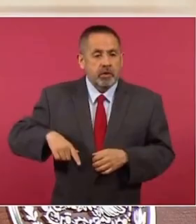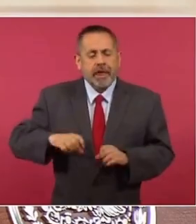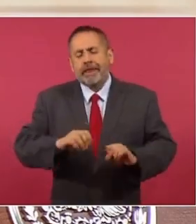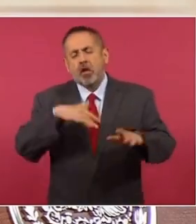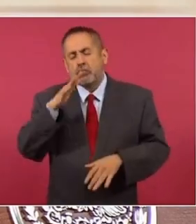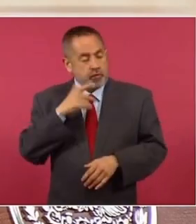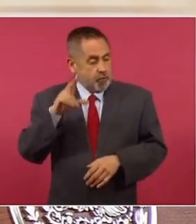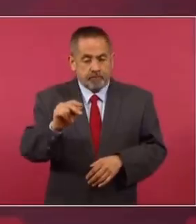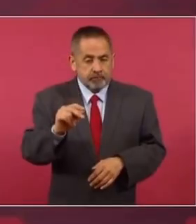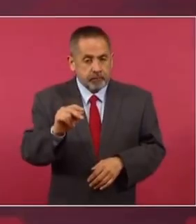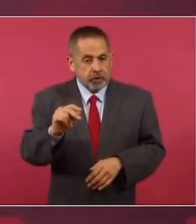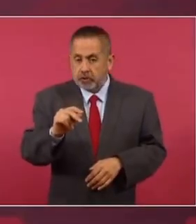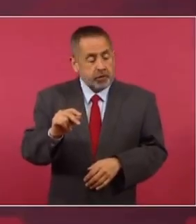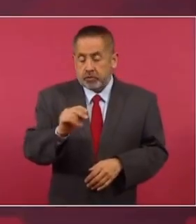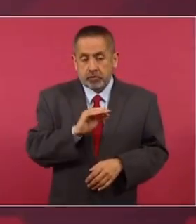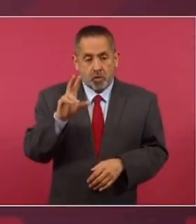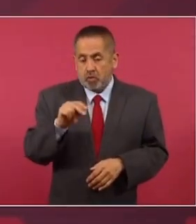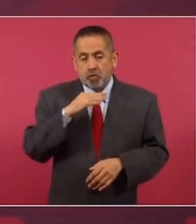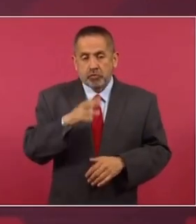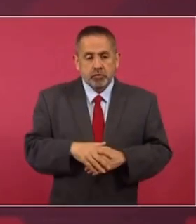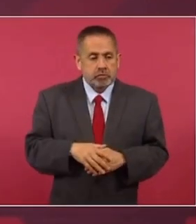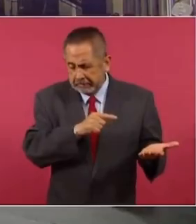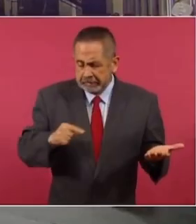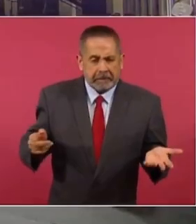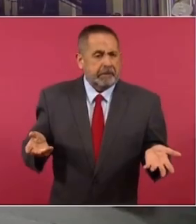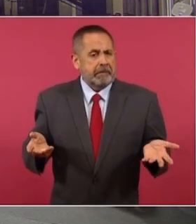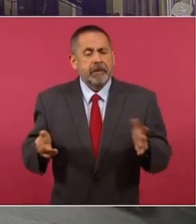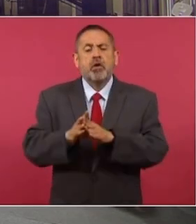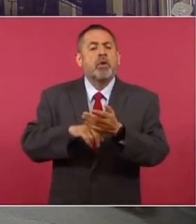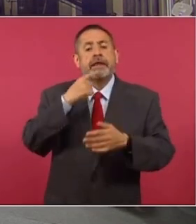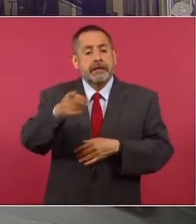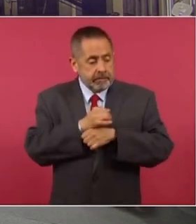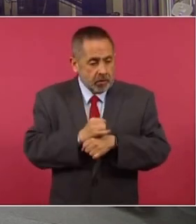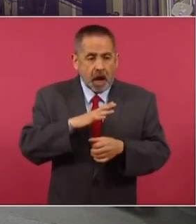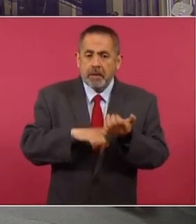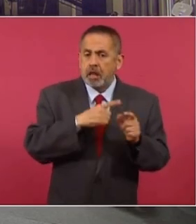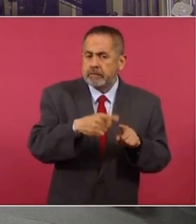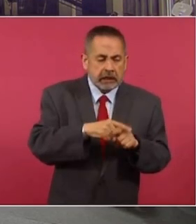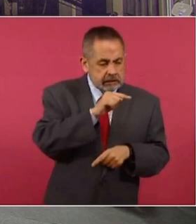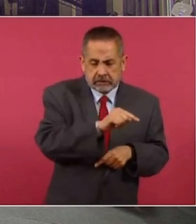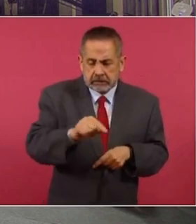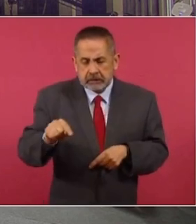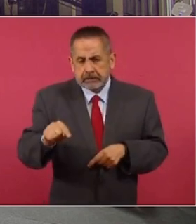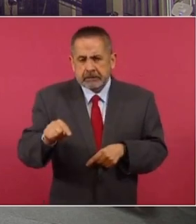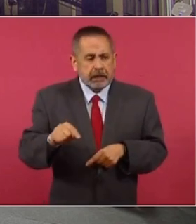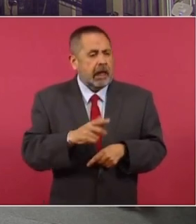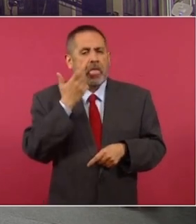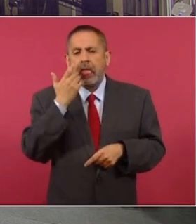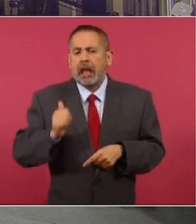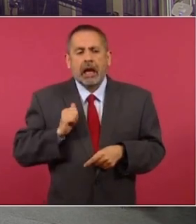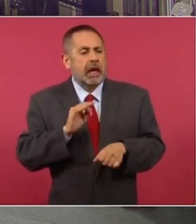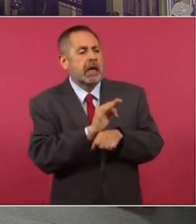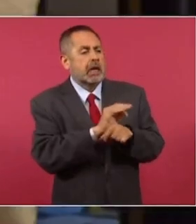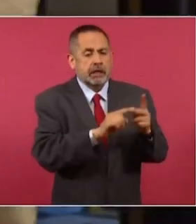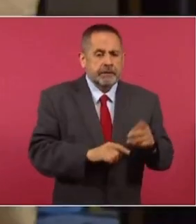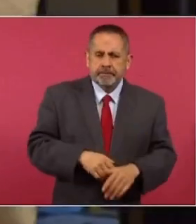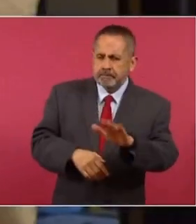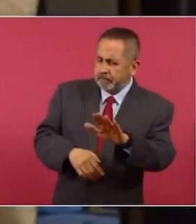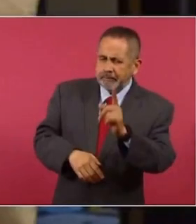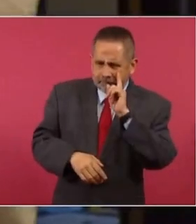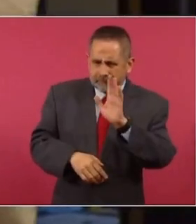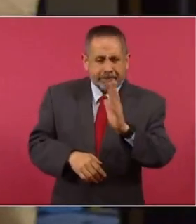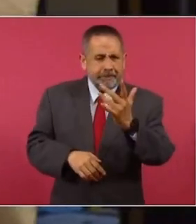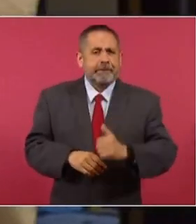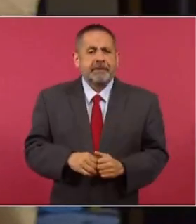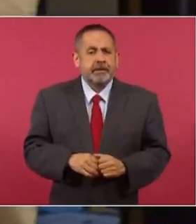corrupción. Y no hay impunidad. De acuerdo con lo que se investigó, había una serie de cuestiones favorables para este grupo de empresas. Hay que verlo porque, por lo